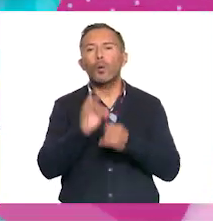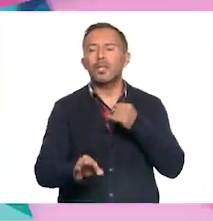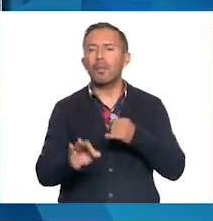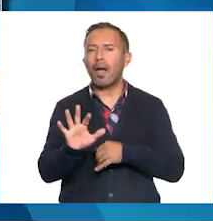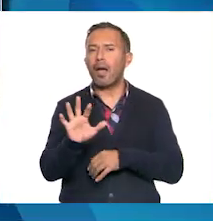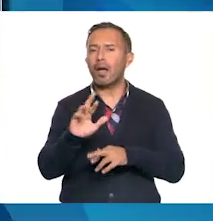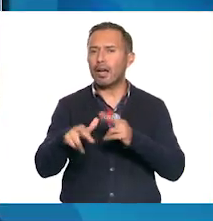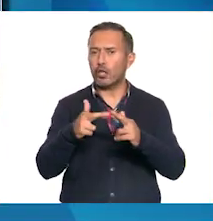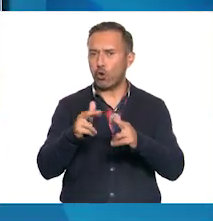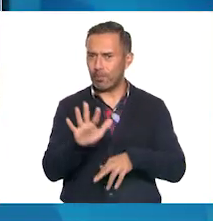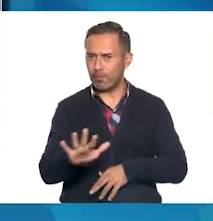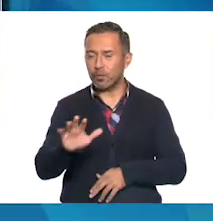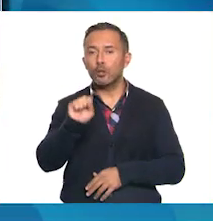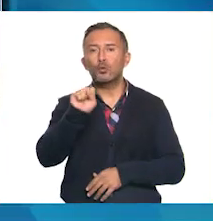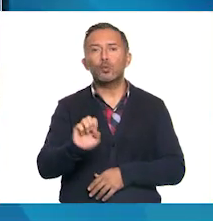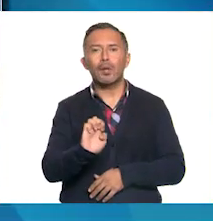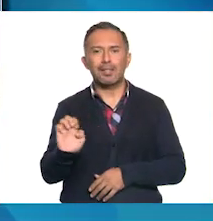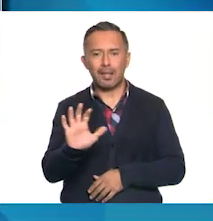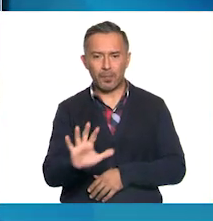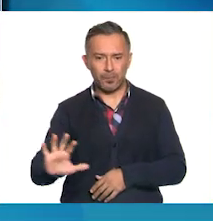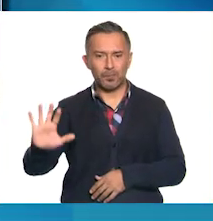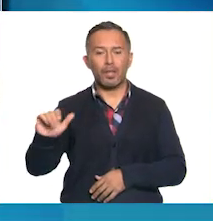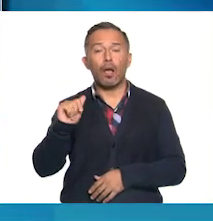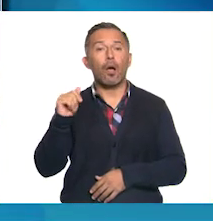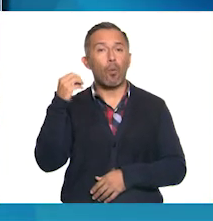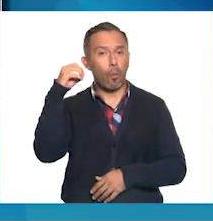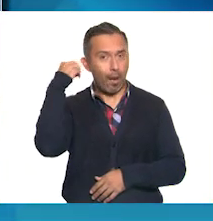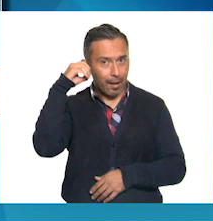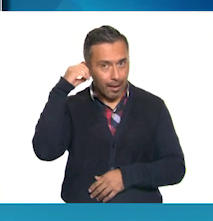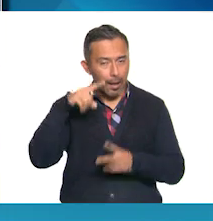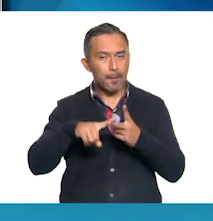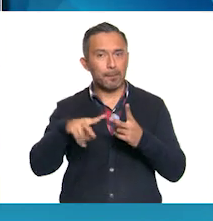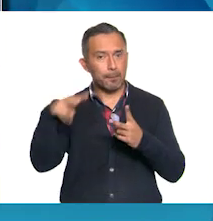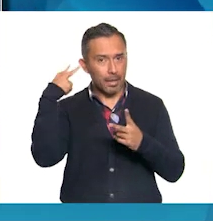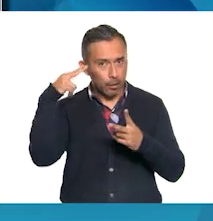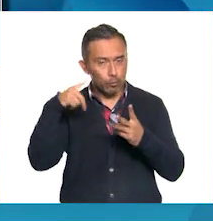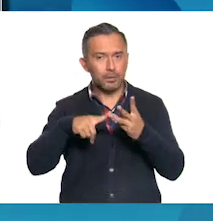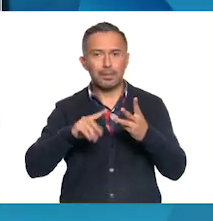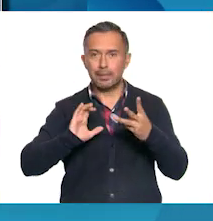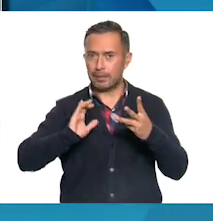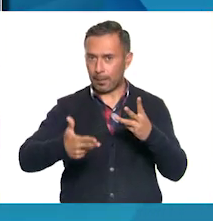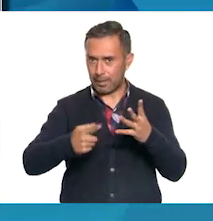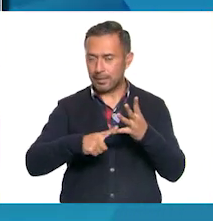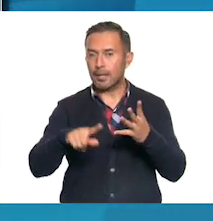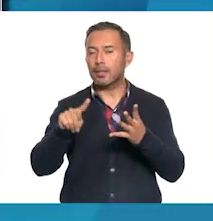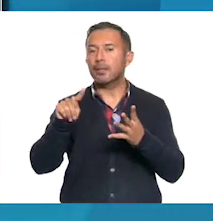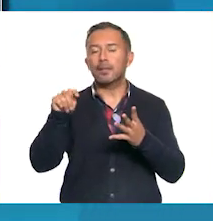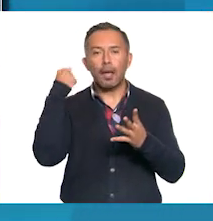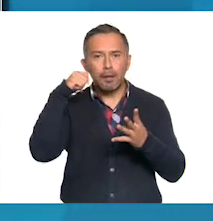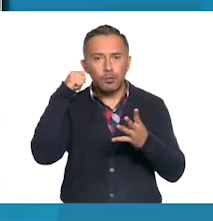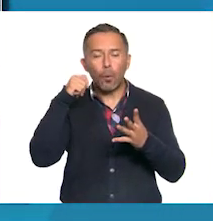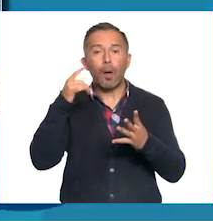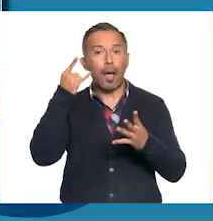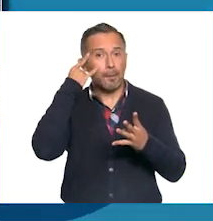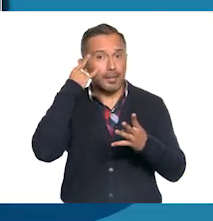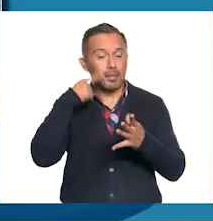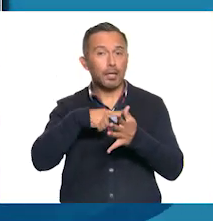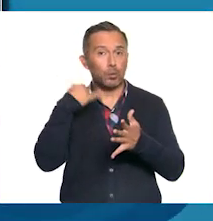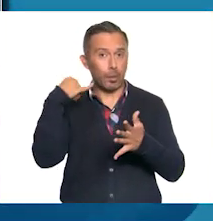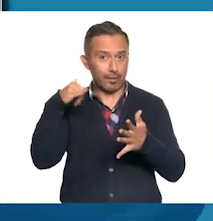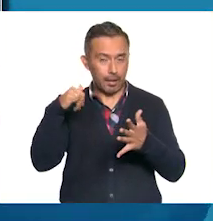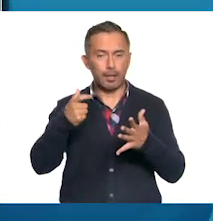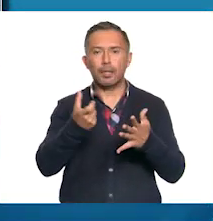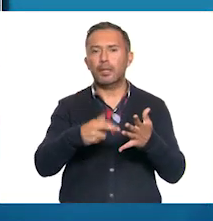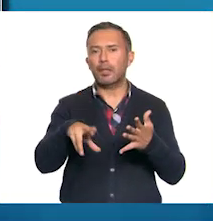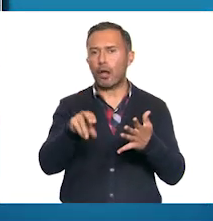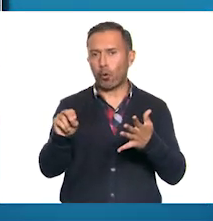sureste. Incluye las entidades de Oaxaca, Veracruz, Chiapas, Tabasco, Campeche, Yucatán y Quintana